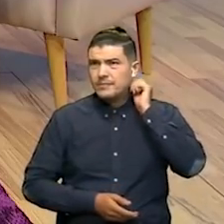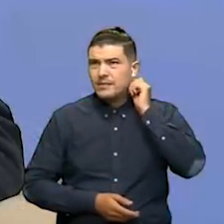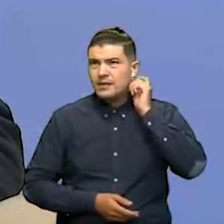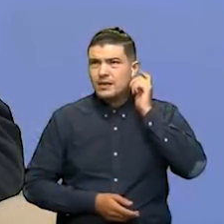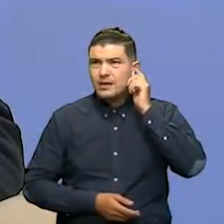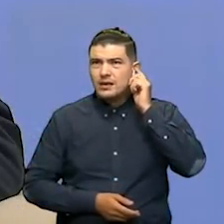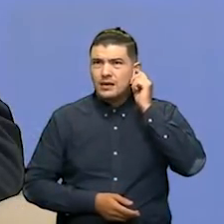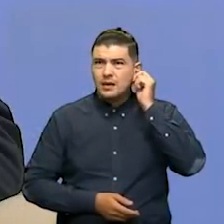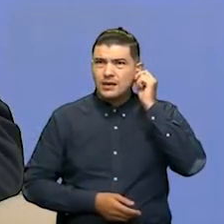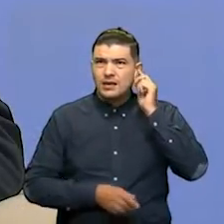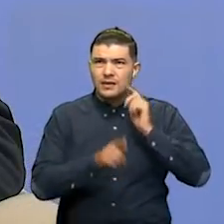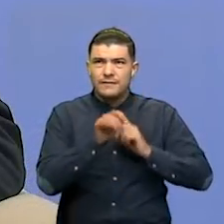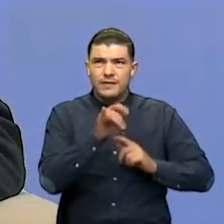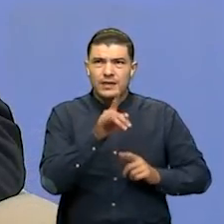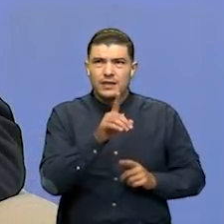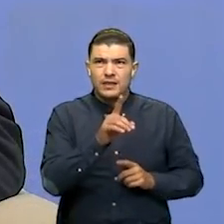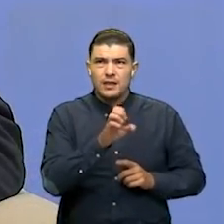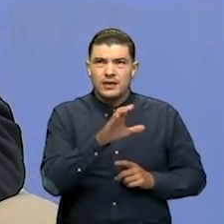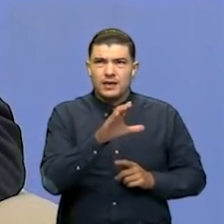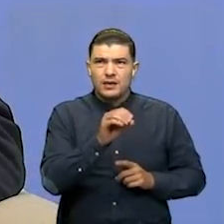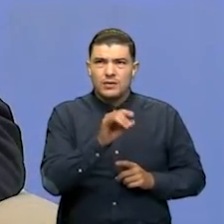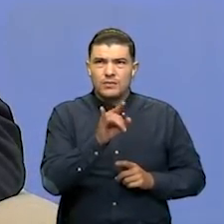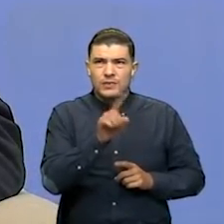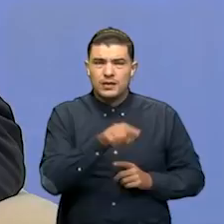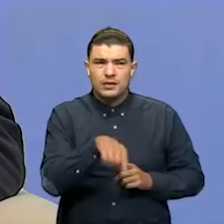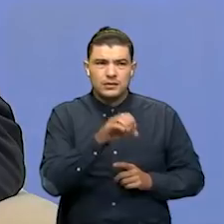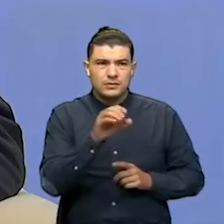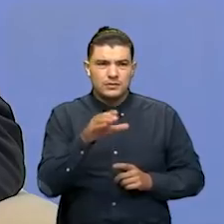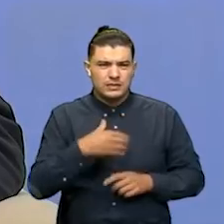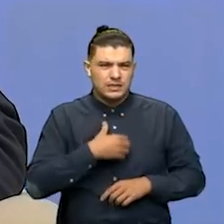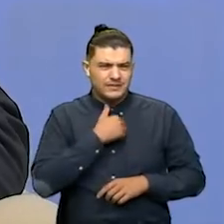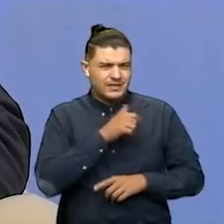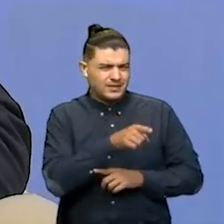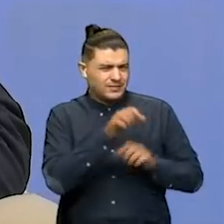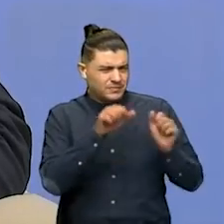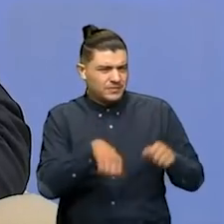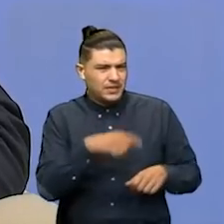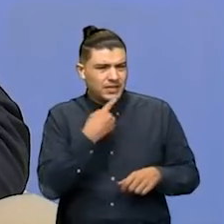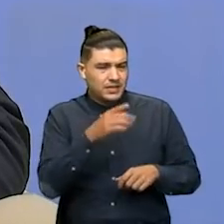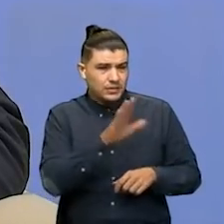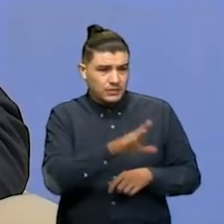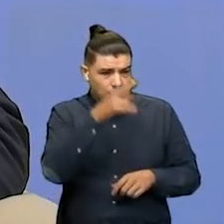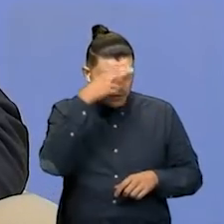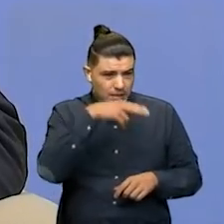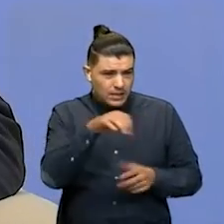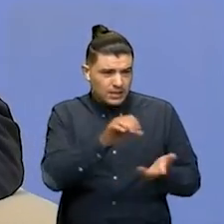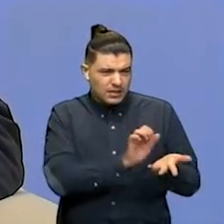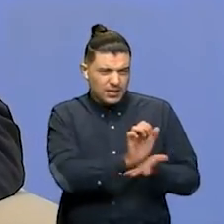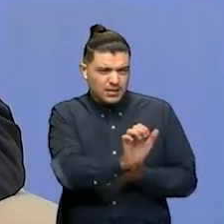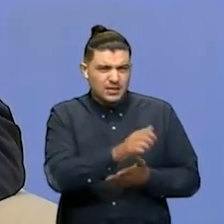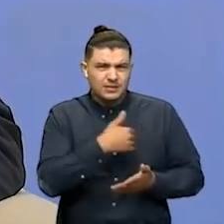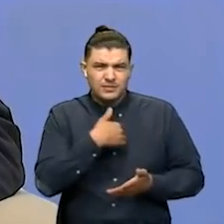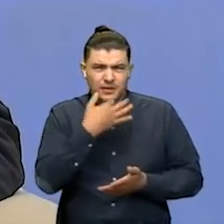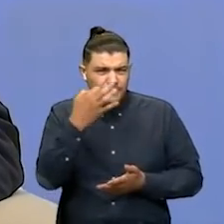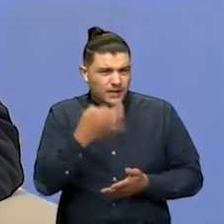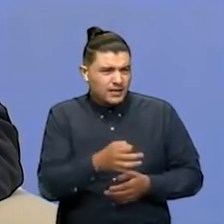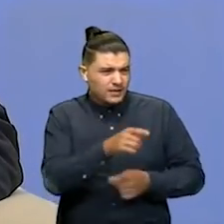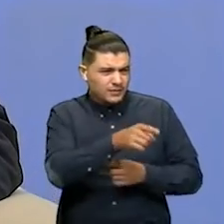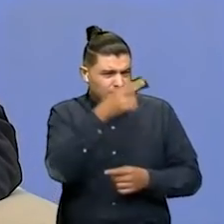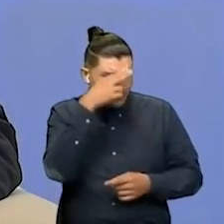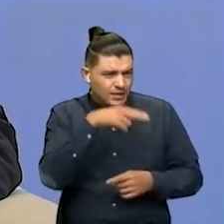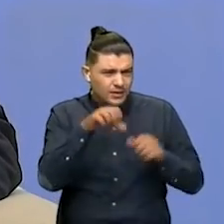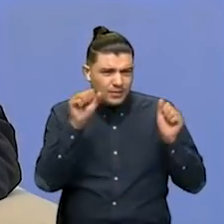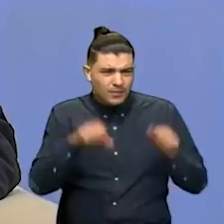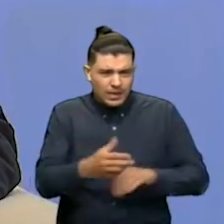de fideicomiso civil. Lo que allí se podría, o sea, el hijo que fue excluido, sinceramente él puede coger